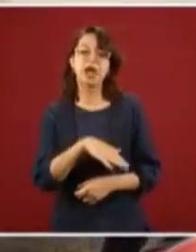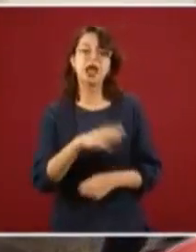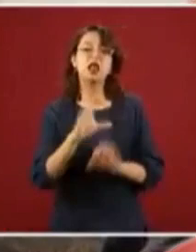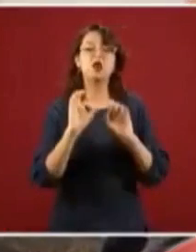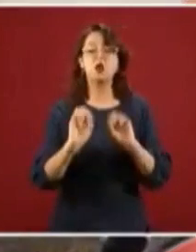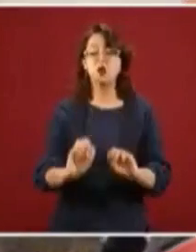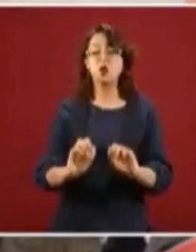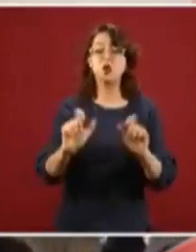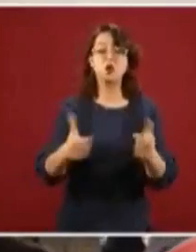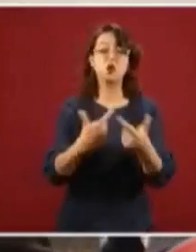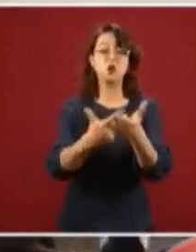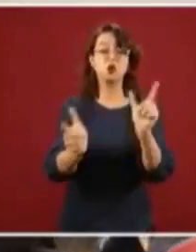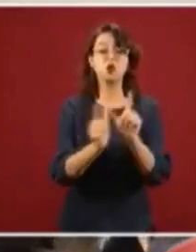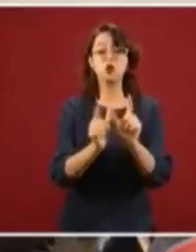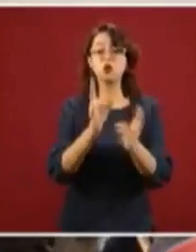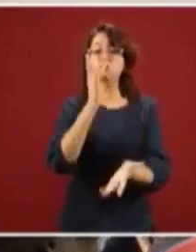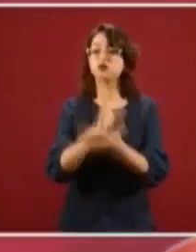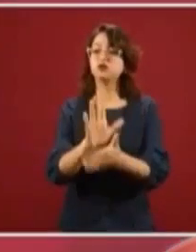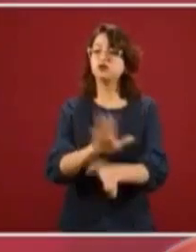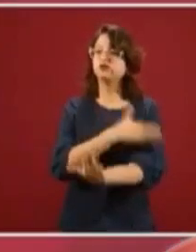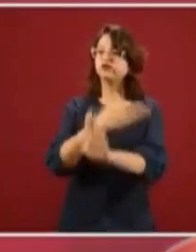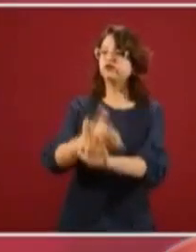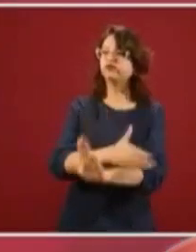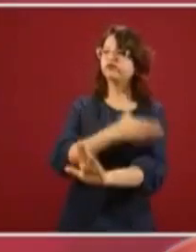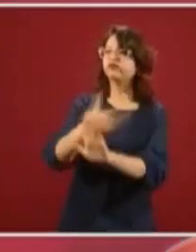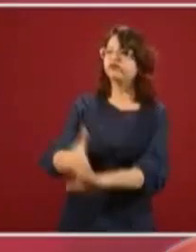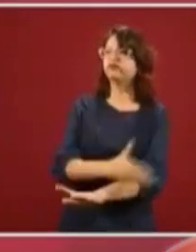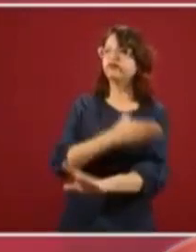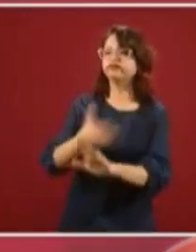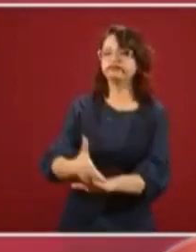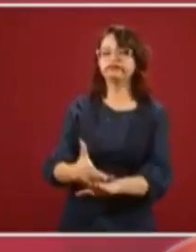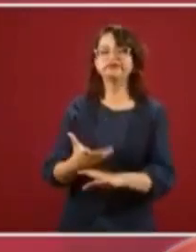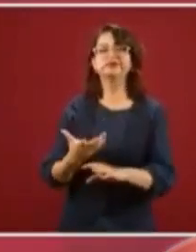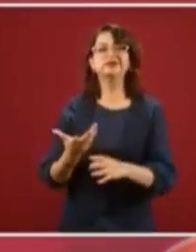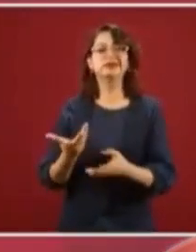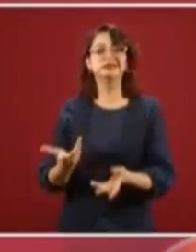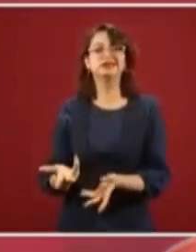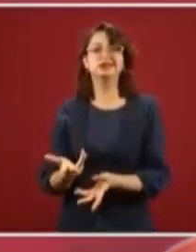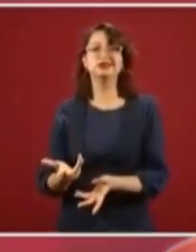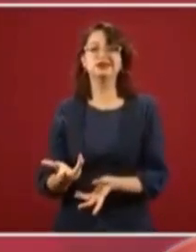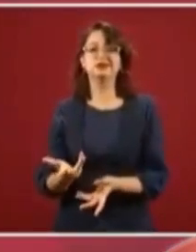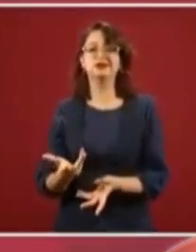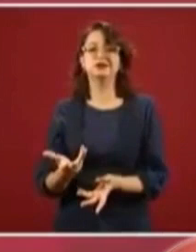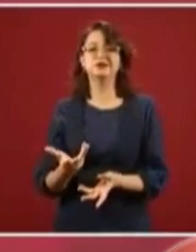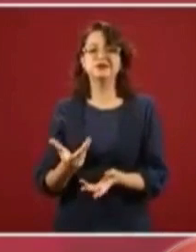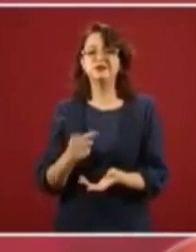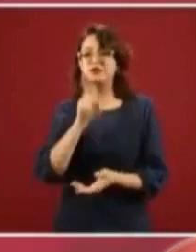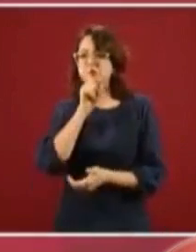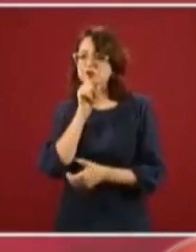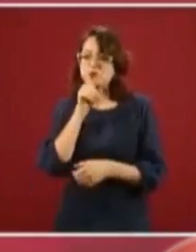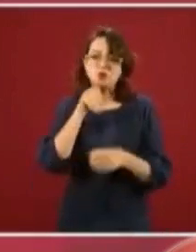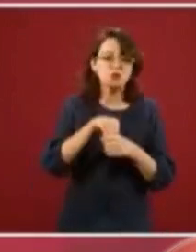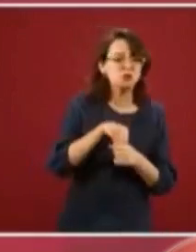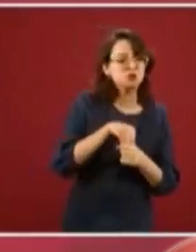grupos opositores en la clandestinidad.